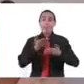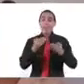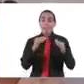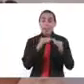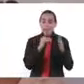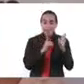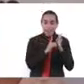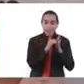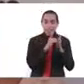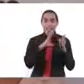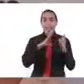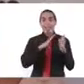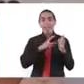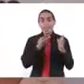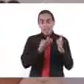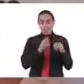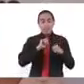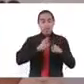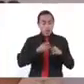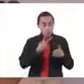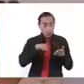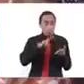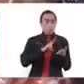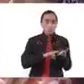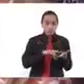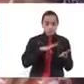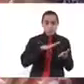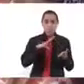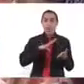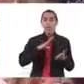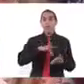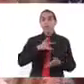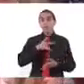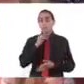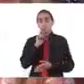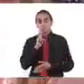un valor material, espiritual, familiar, muy elevado.